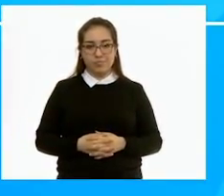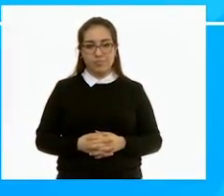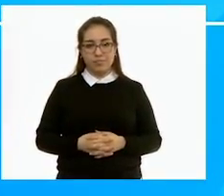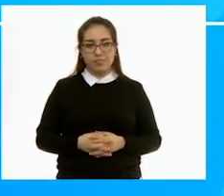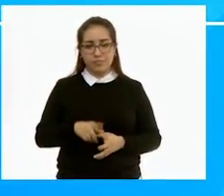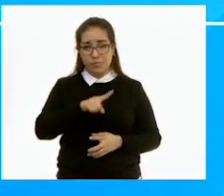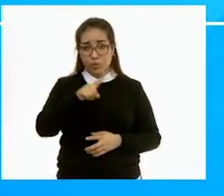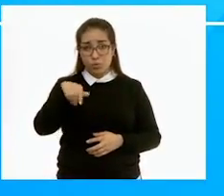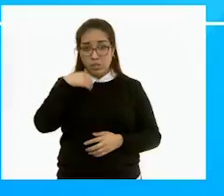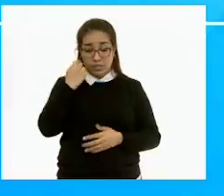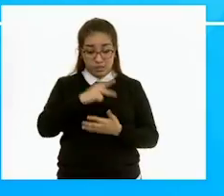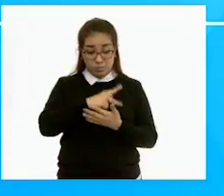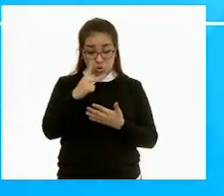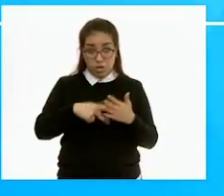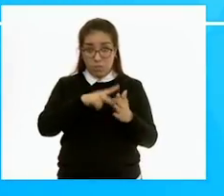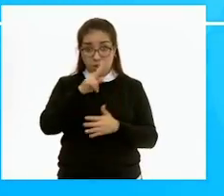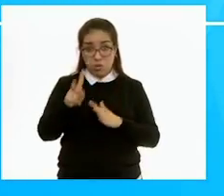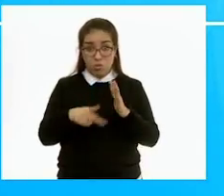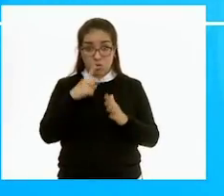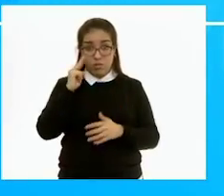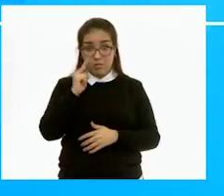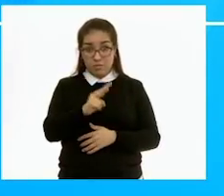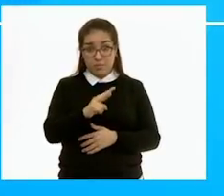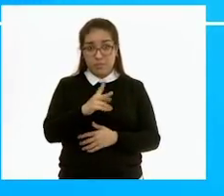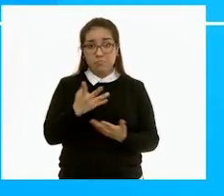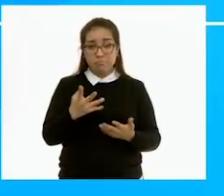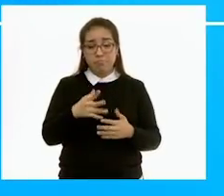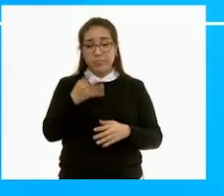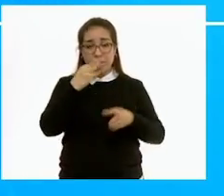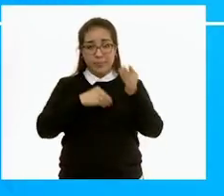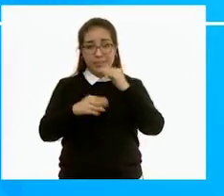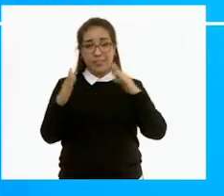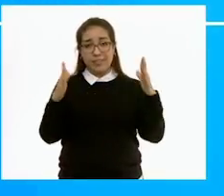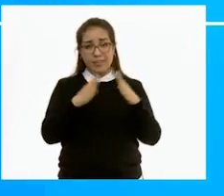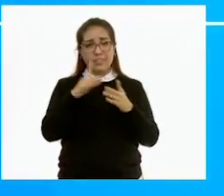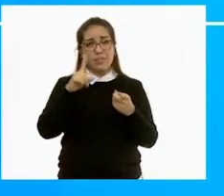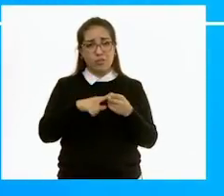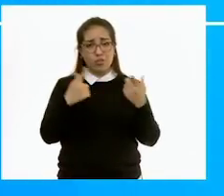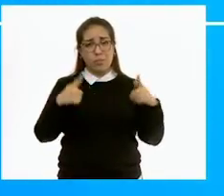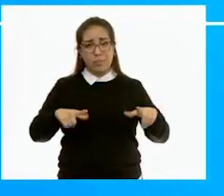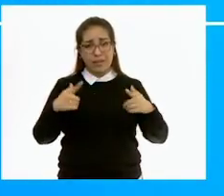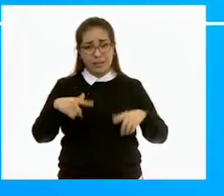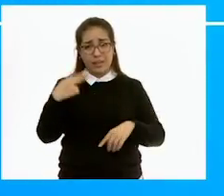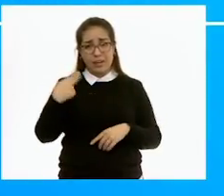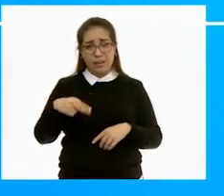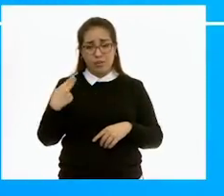Si quieres volver a ver los programas de Aprende en Casa, los puedes encontrar en la siguiente liga: